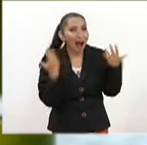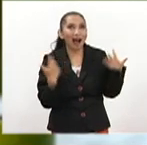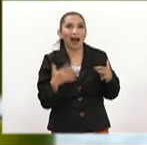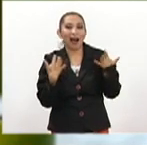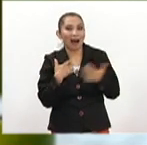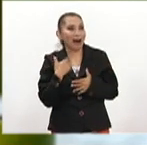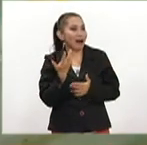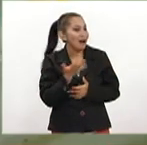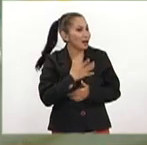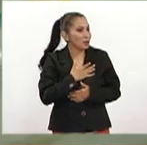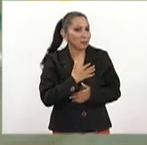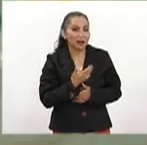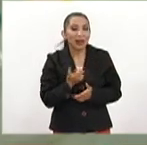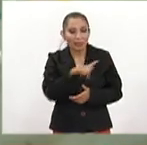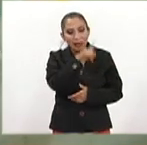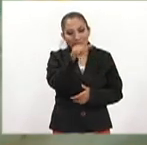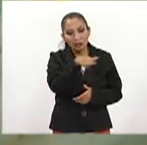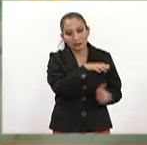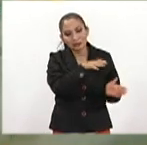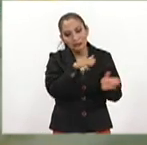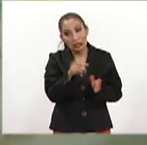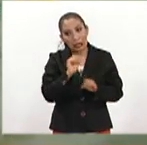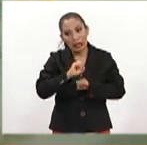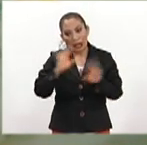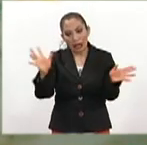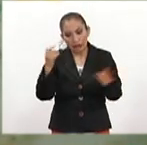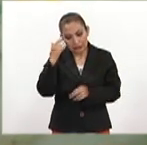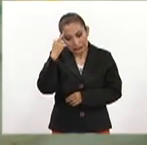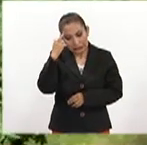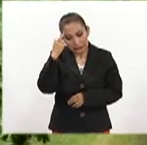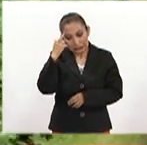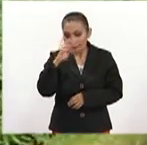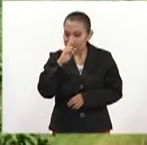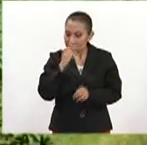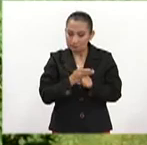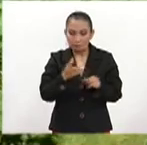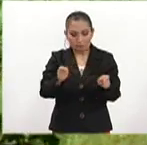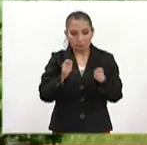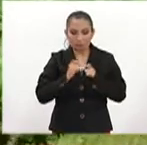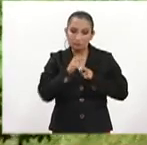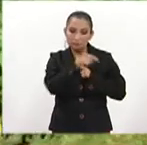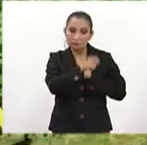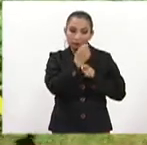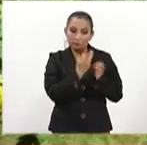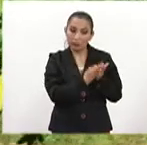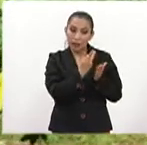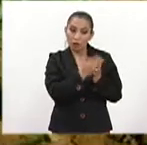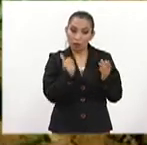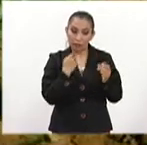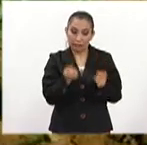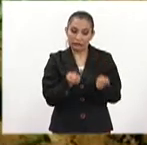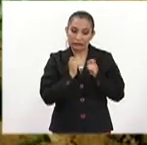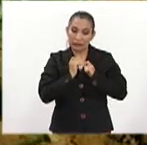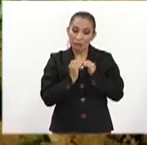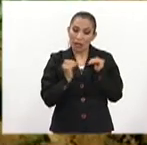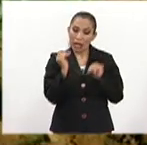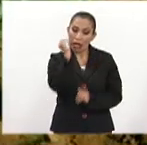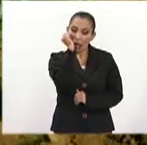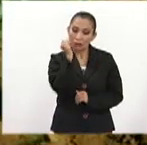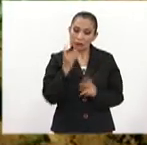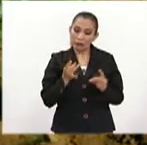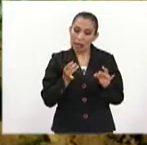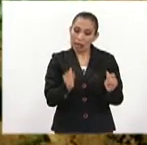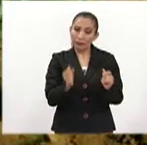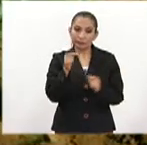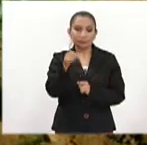tendría. Claro. Y después de eso, pues obviamente asumí la responsabilidad que esto representa, ya que pues al